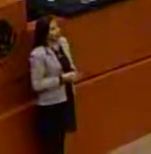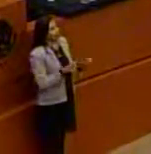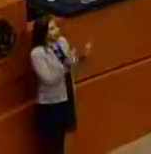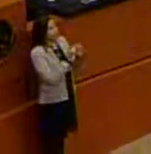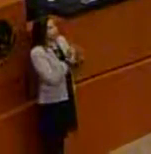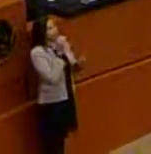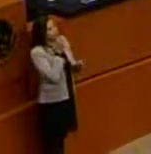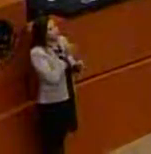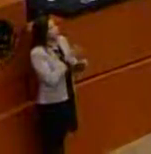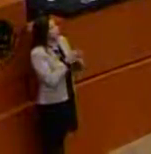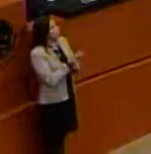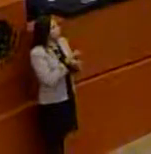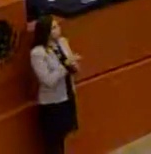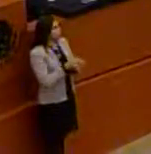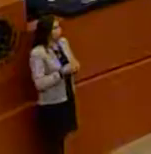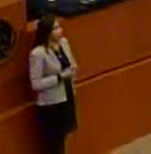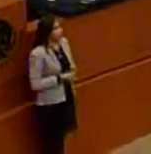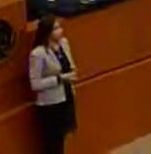restaría señalar